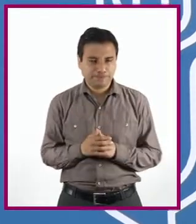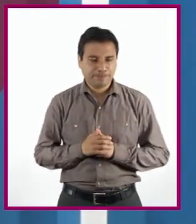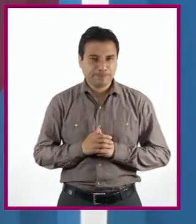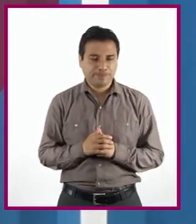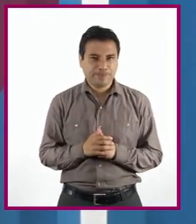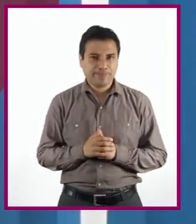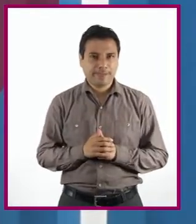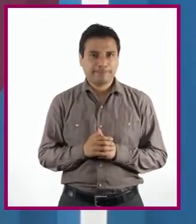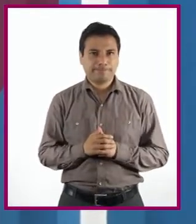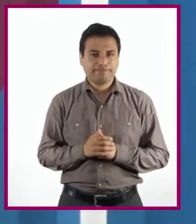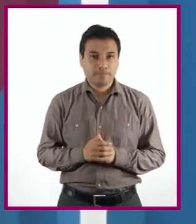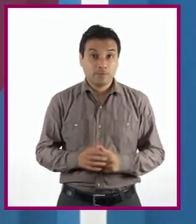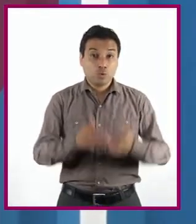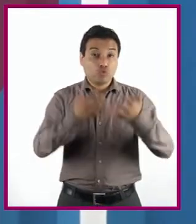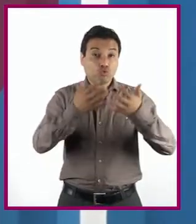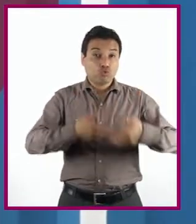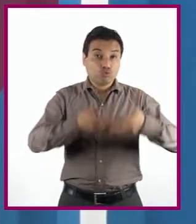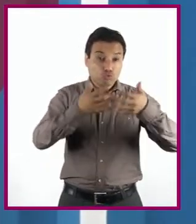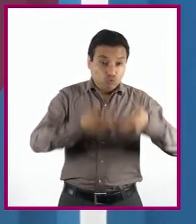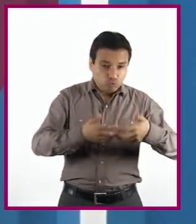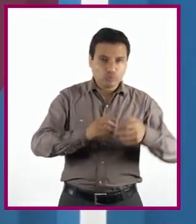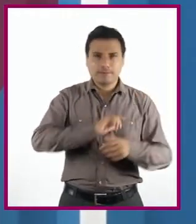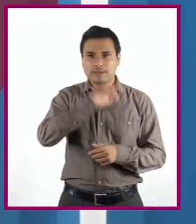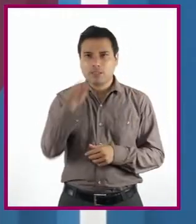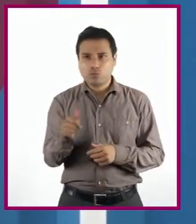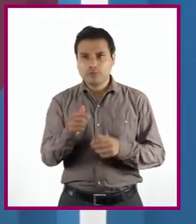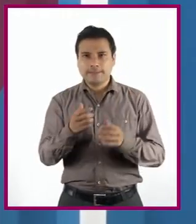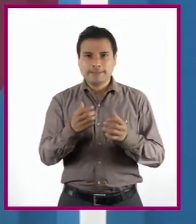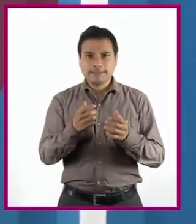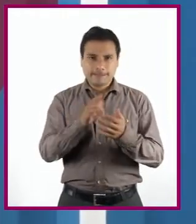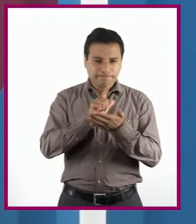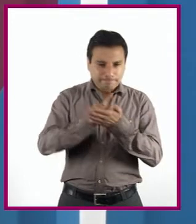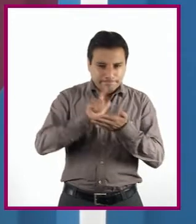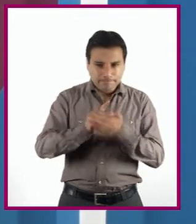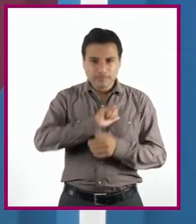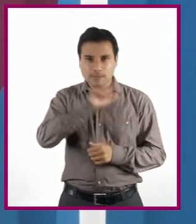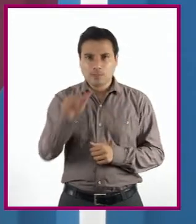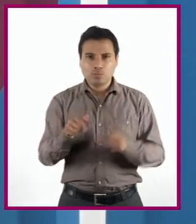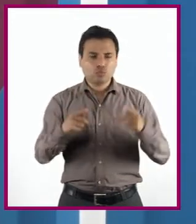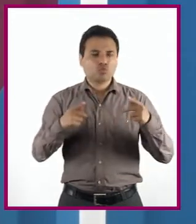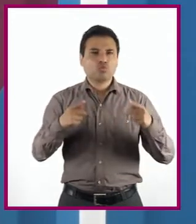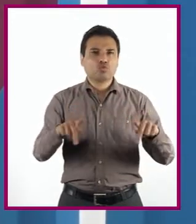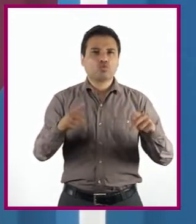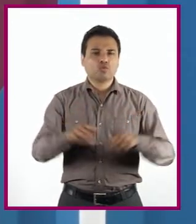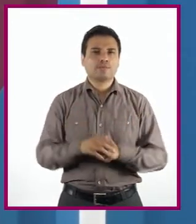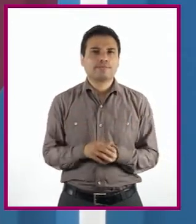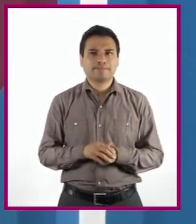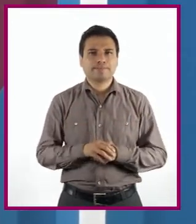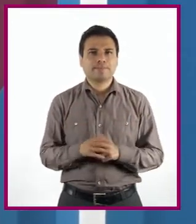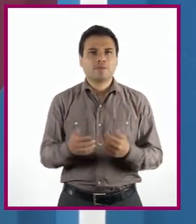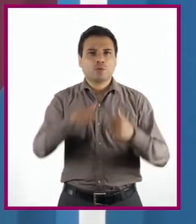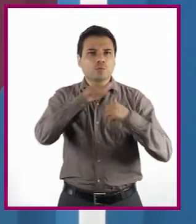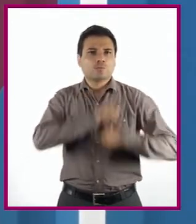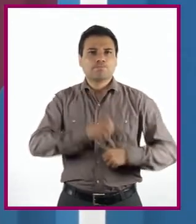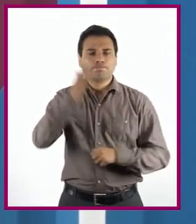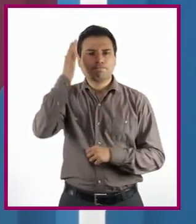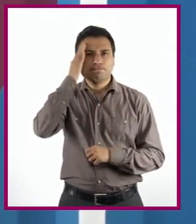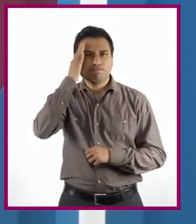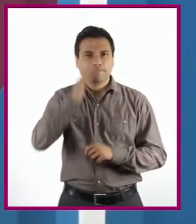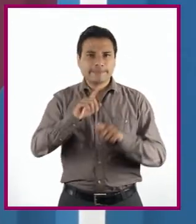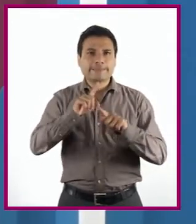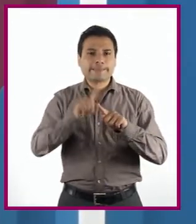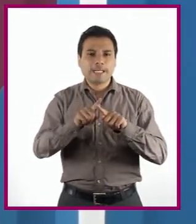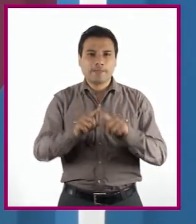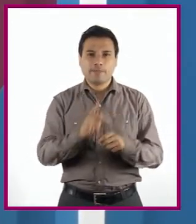producción, el manejo, la comercialización y el precio del petróleo están regulados por las naciones